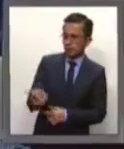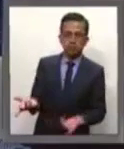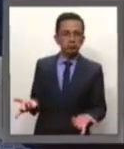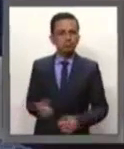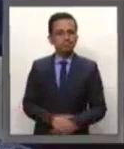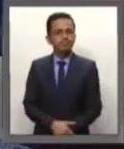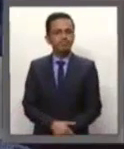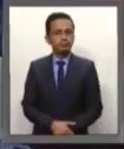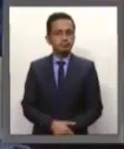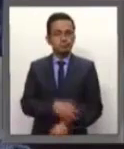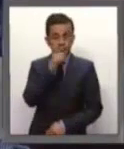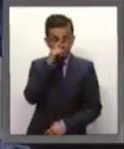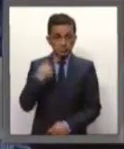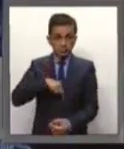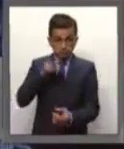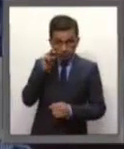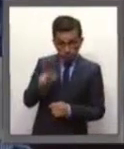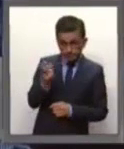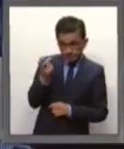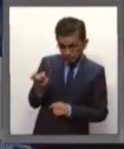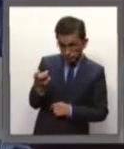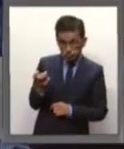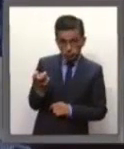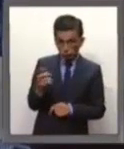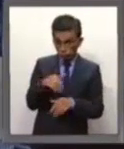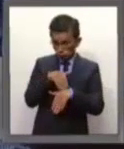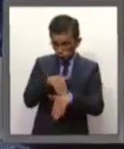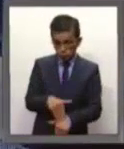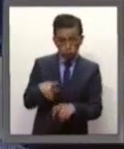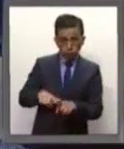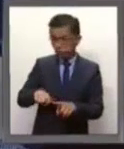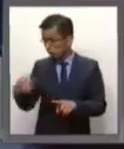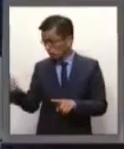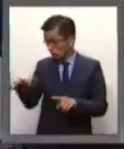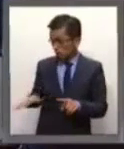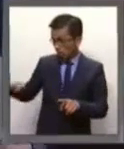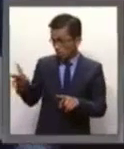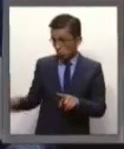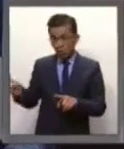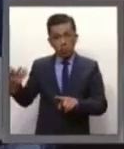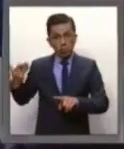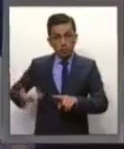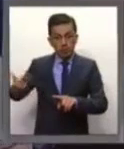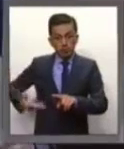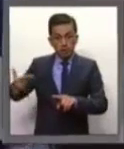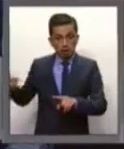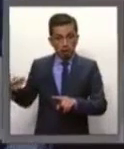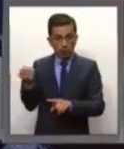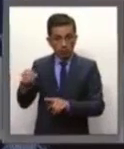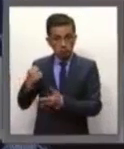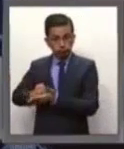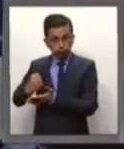a cumplir con lo que la ciudadanía está pidiéndonos, está